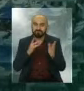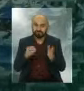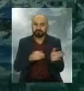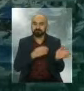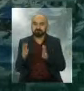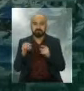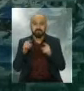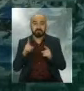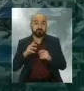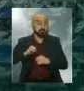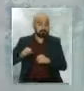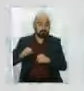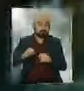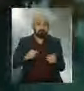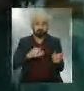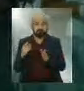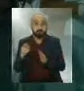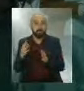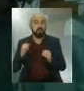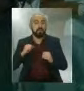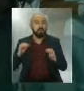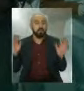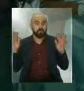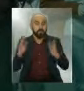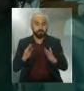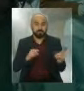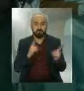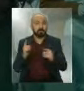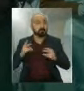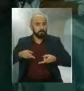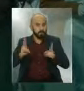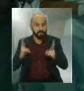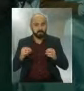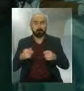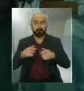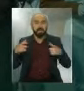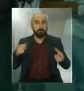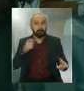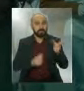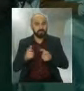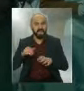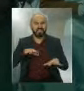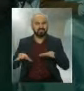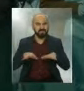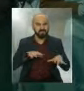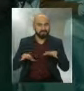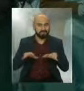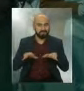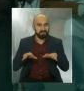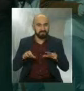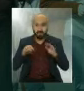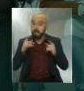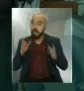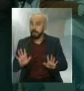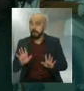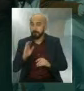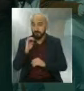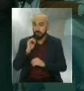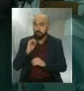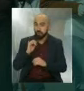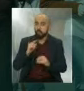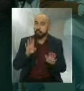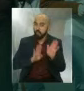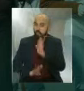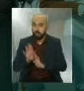minimizando aglomeraciones. Se permite aumentar la cantidad de gente en actividades permitidas en la fase anterior, siempre con las